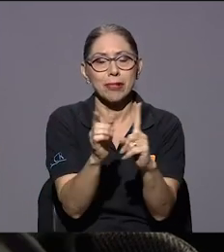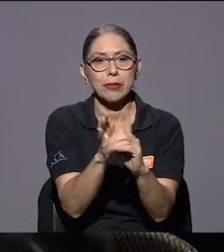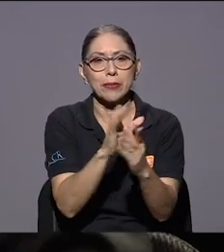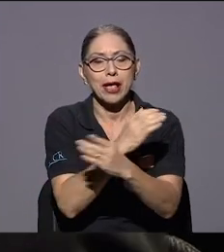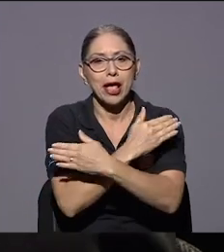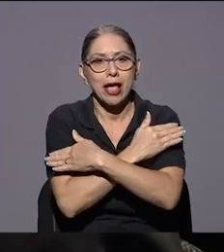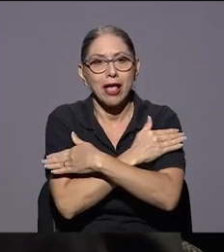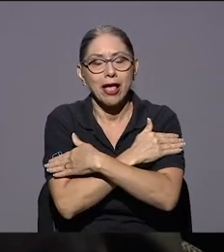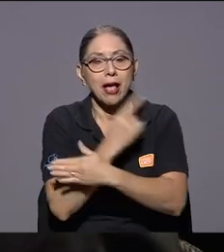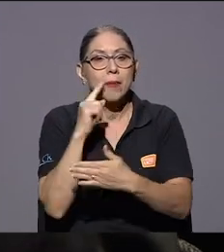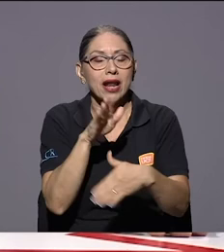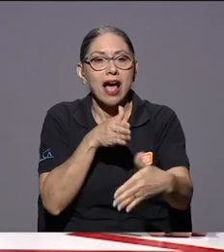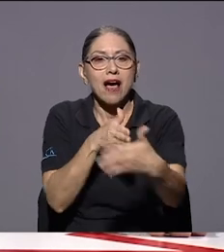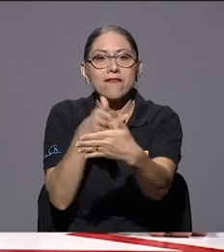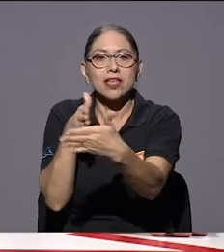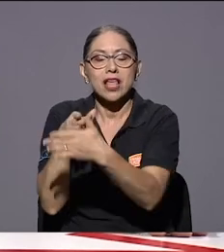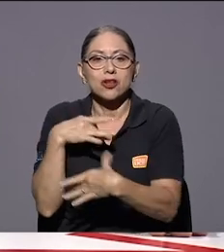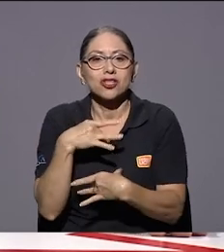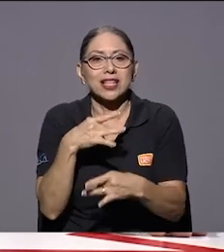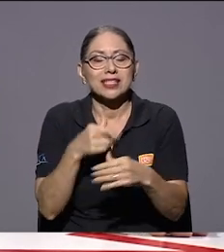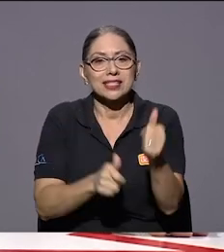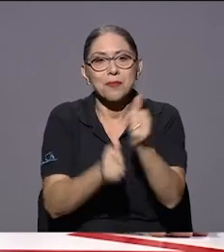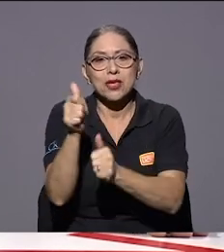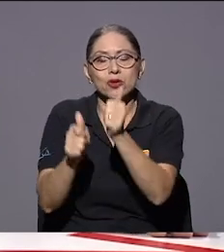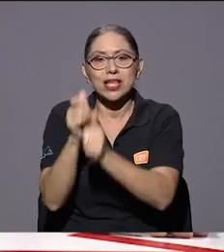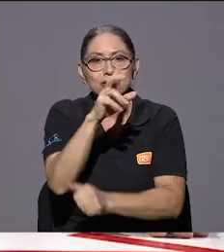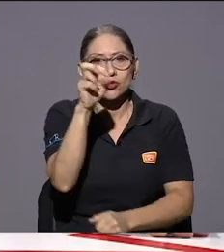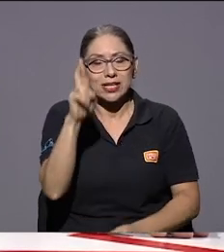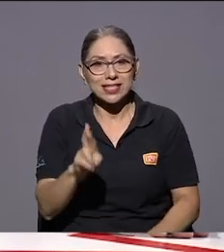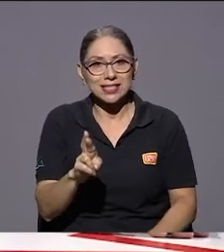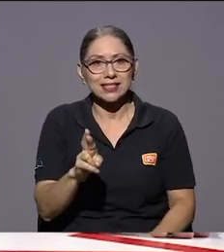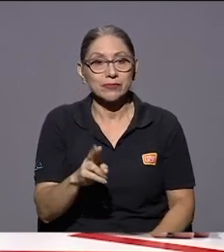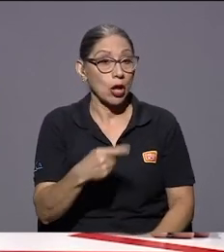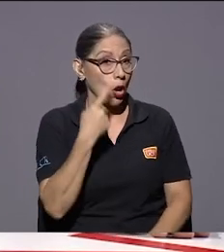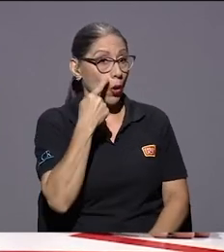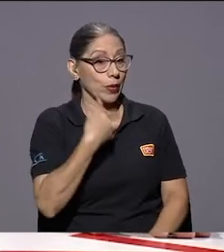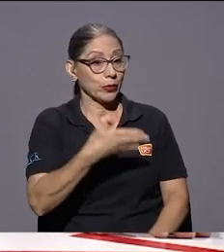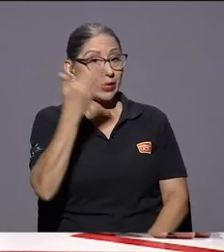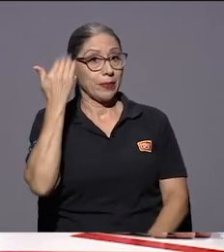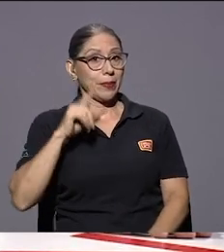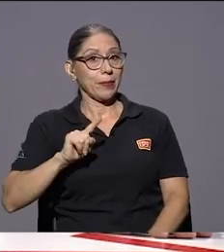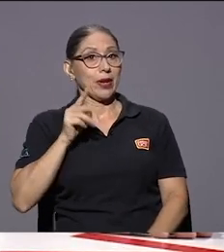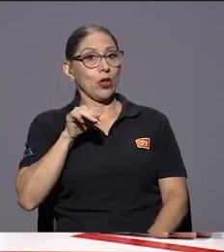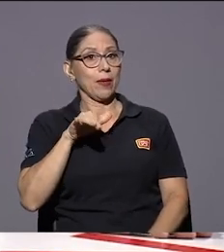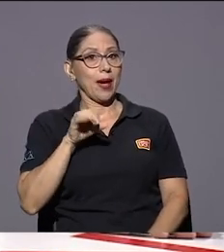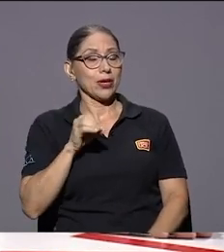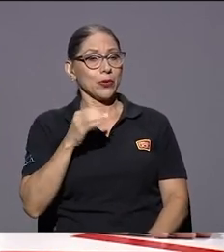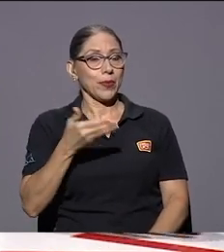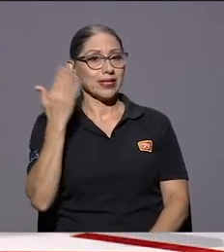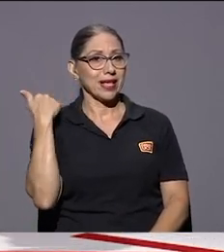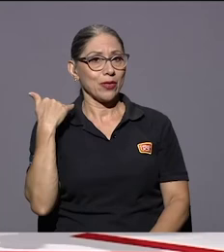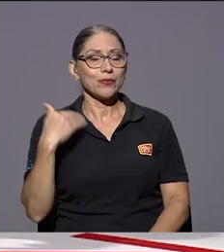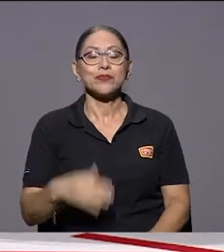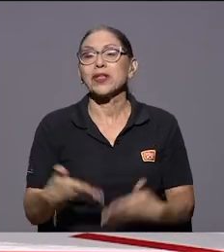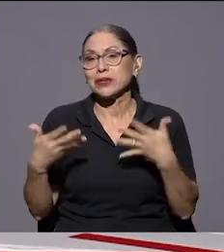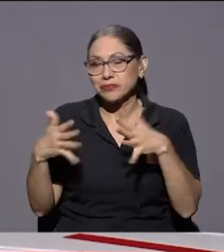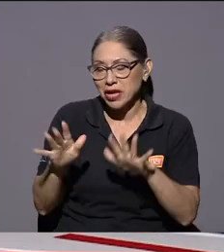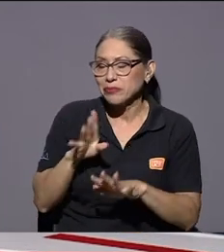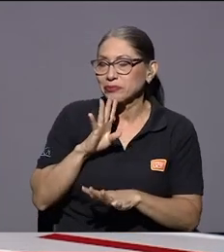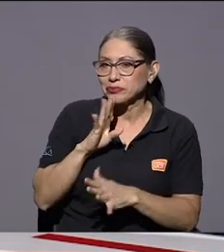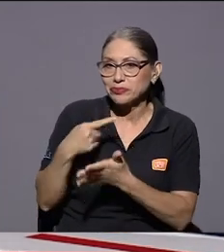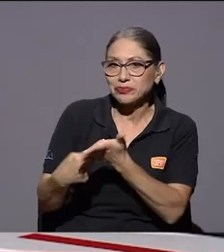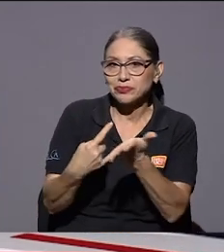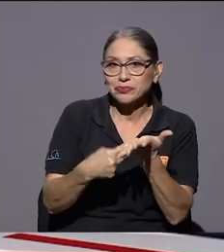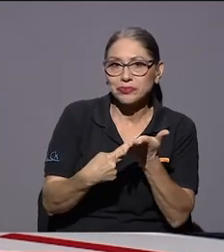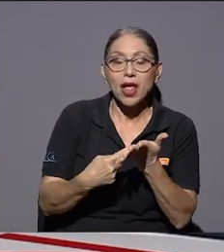mayorías costarricenses. Lo vimos el 1 de mayo pasado. Lo hemos comentado. Don Randall, quedan muchas cosas